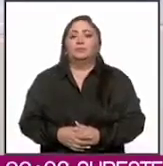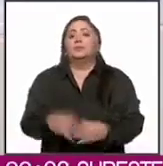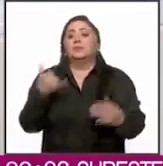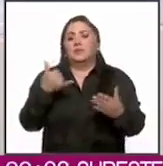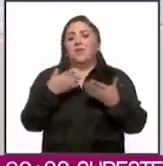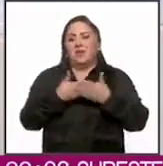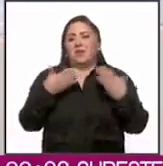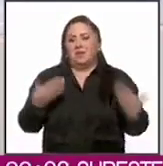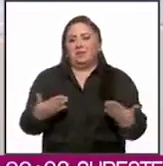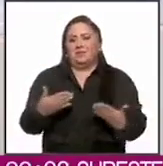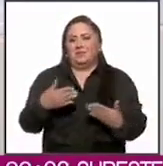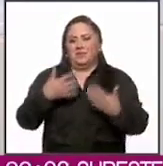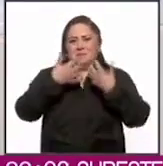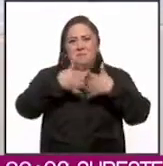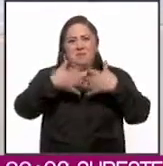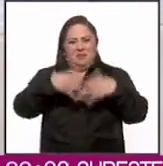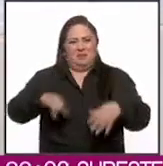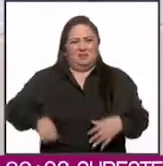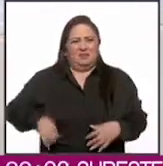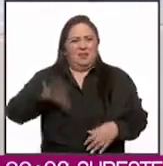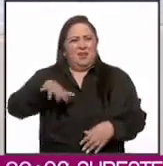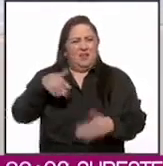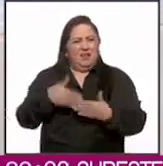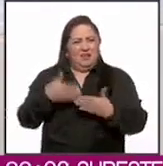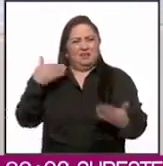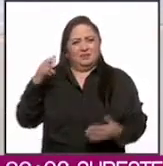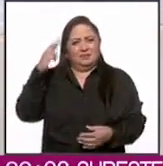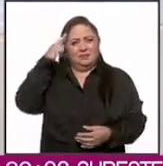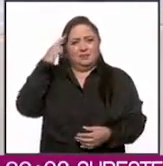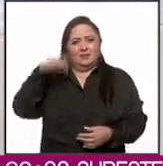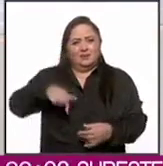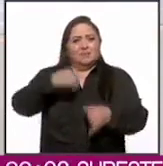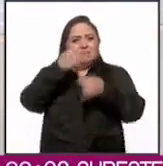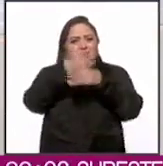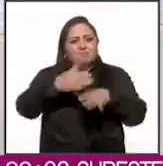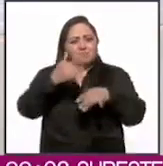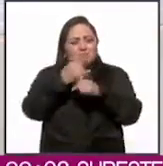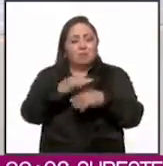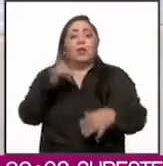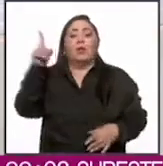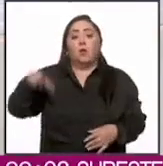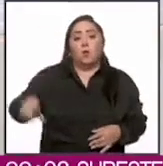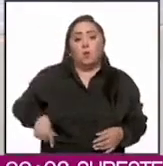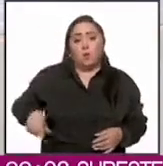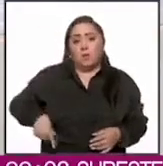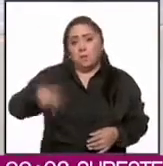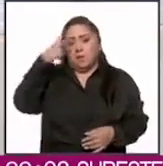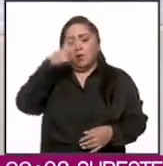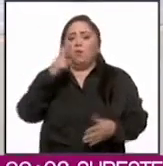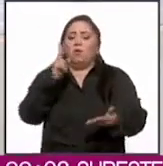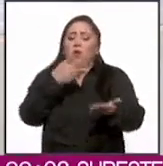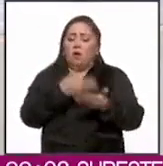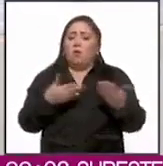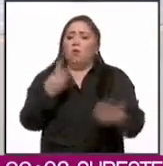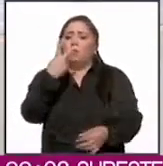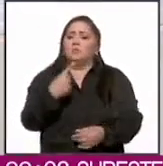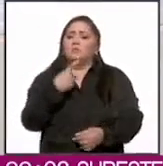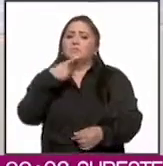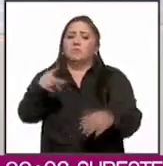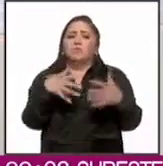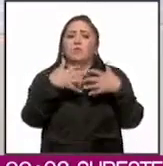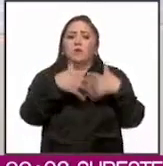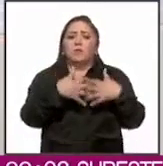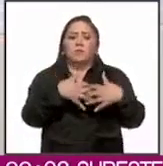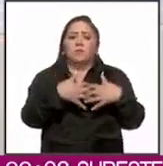Y ya que hablamos de intereses empresariales, como ya le hemos consignado en este espacio, el gobierno mexicano interpuso dos demandas contra fabricantes